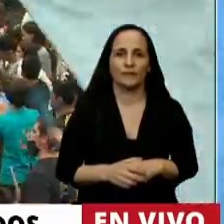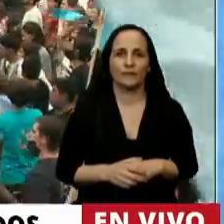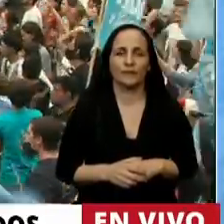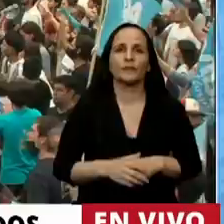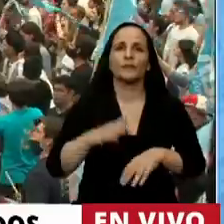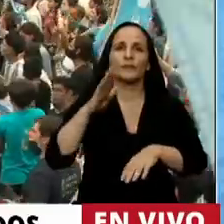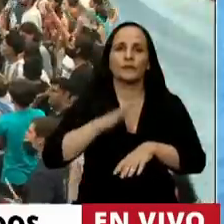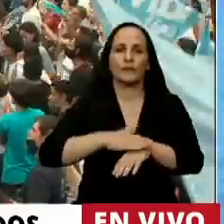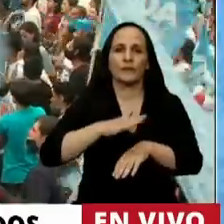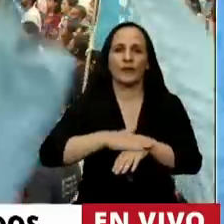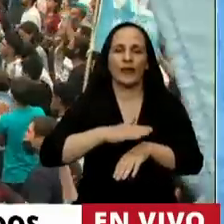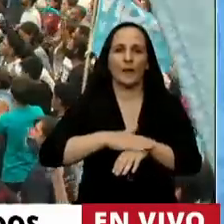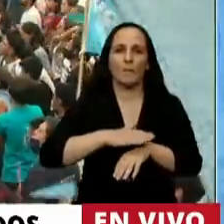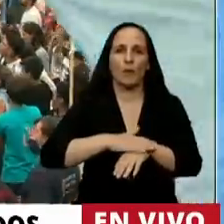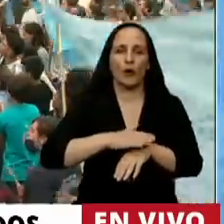Tiempo.